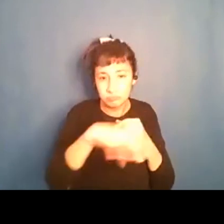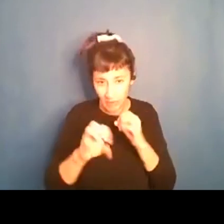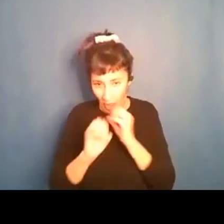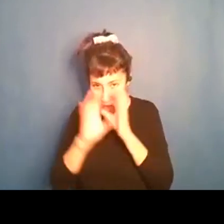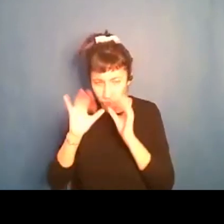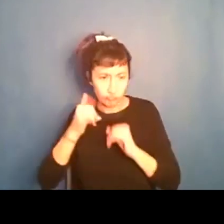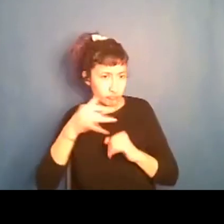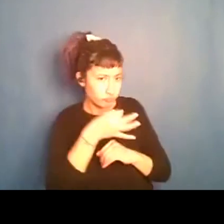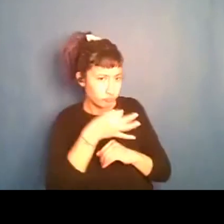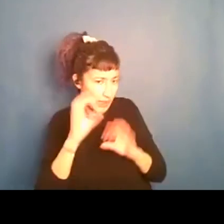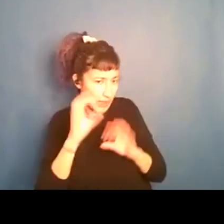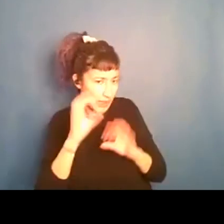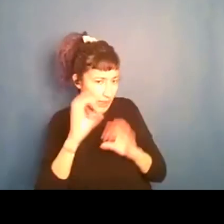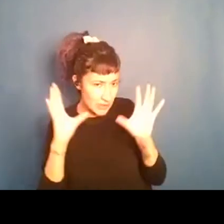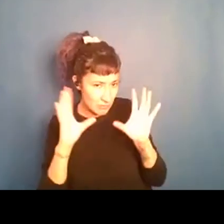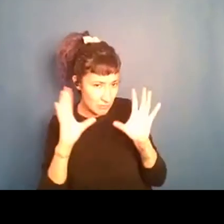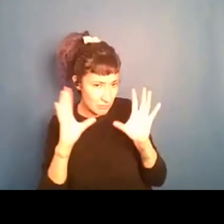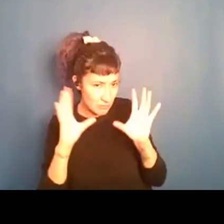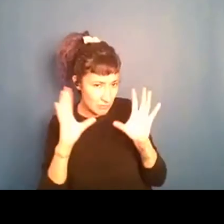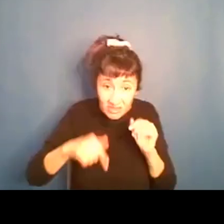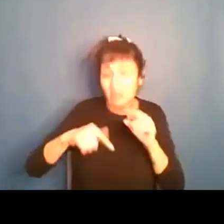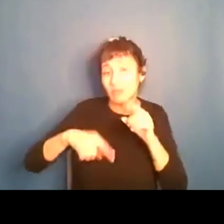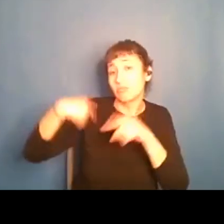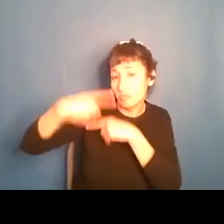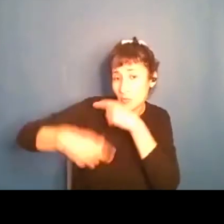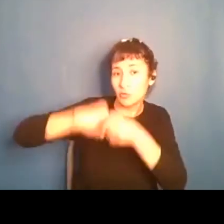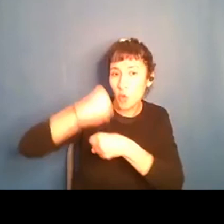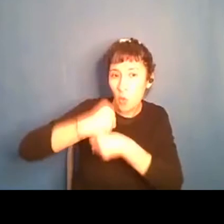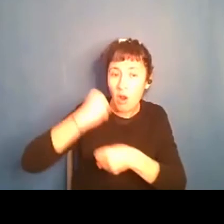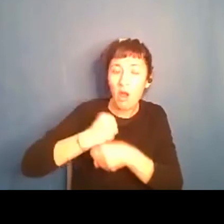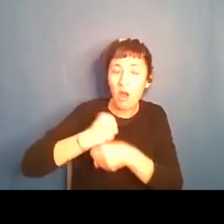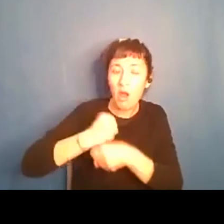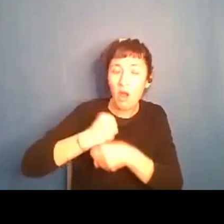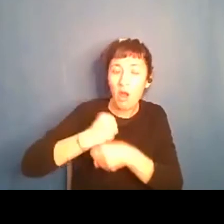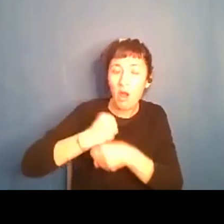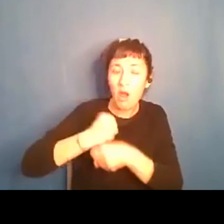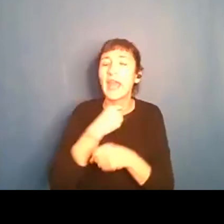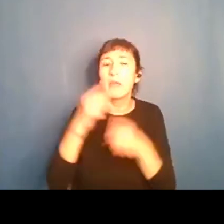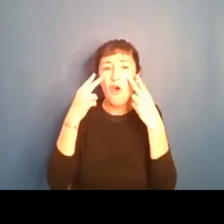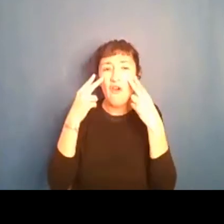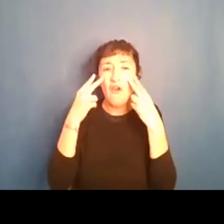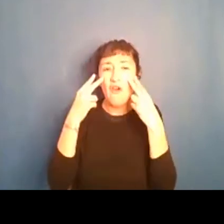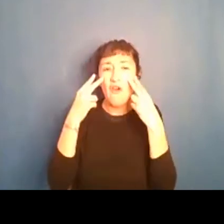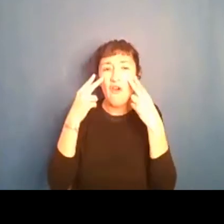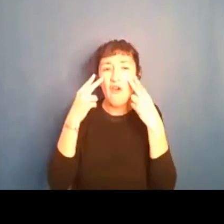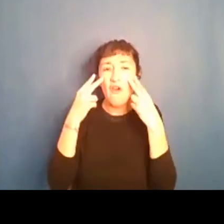Entonces, hoy por hoy seguimos trabajando, tratando de hacer visibilización,